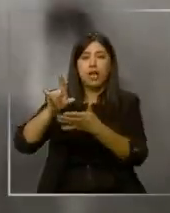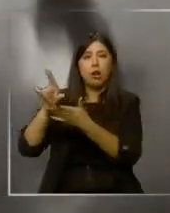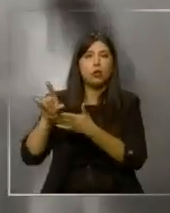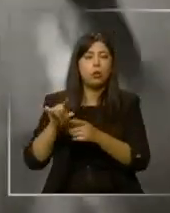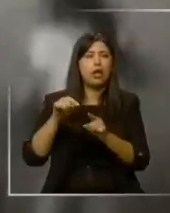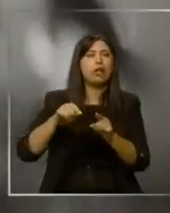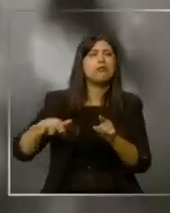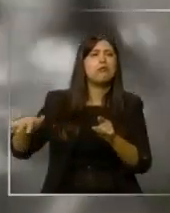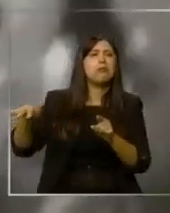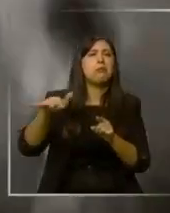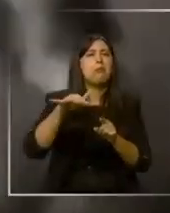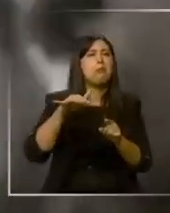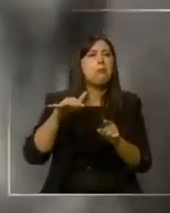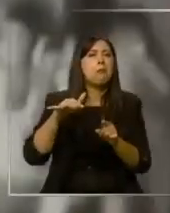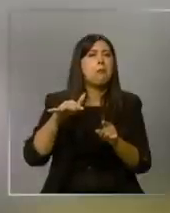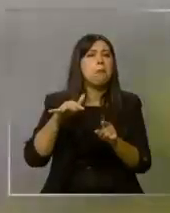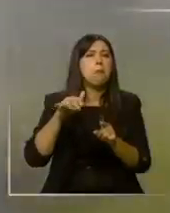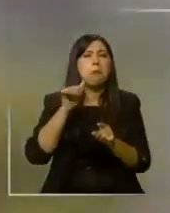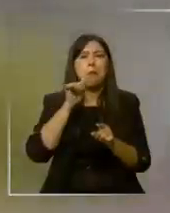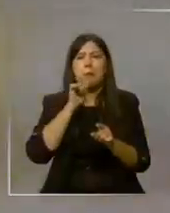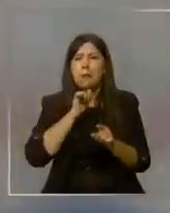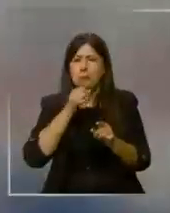comprobado la evidencia de un peligro latente